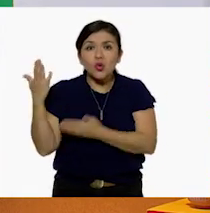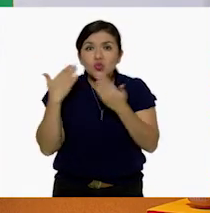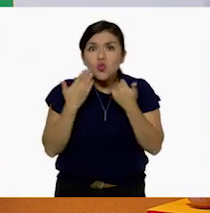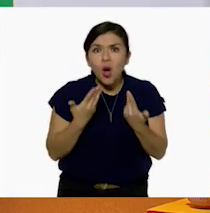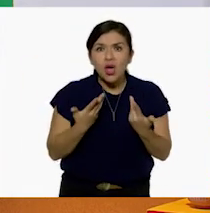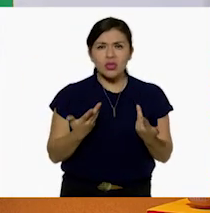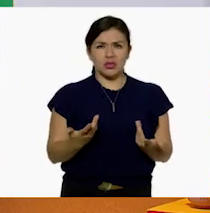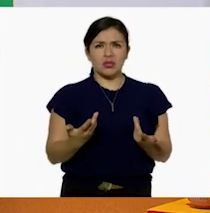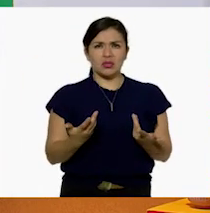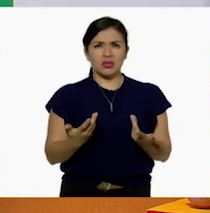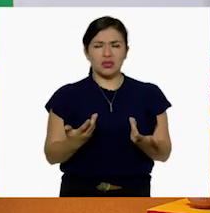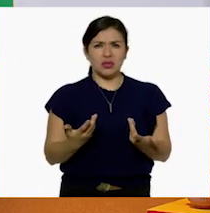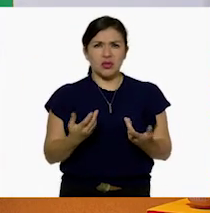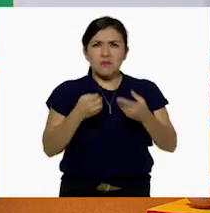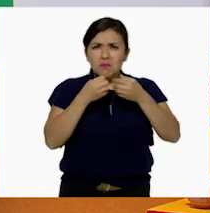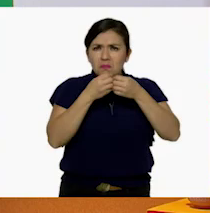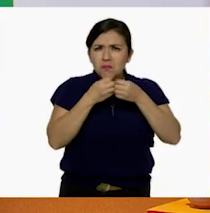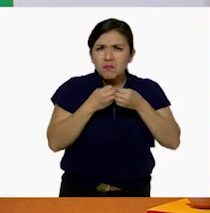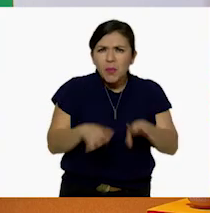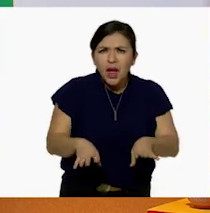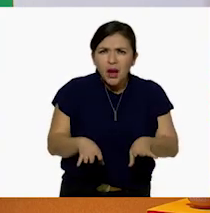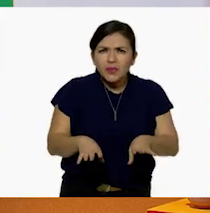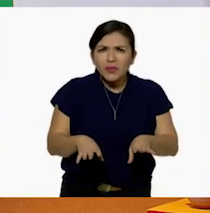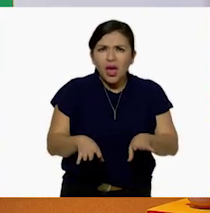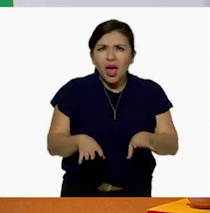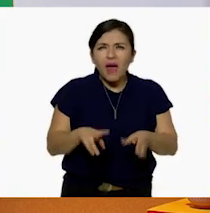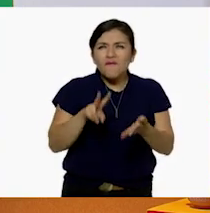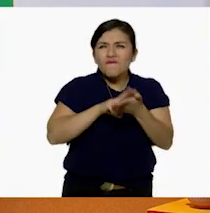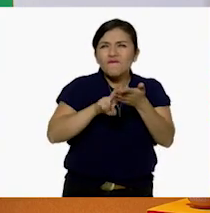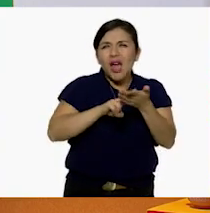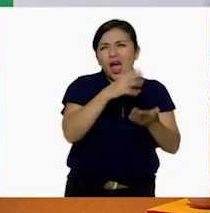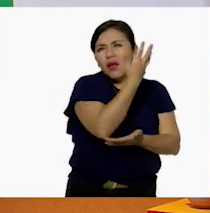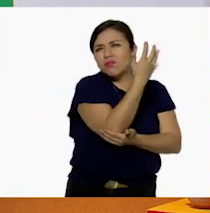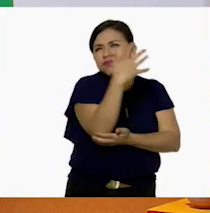Pero, claro, perdemos áreas verdes.